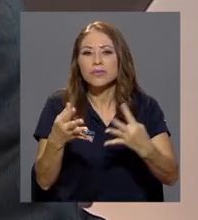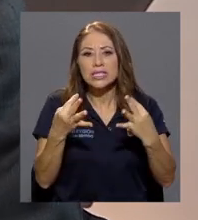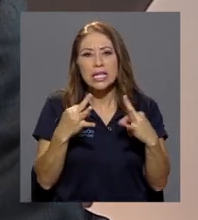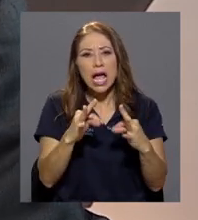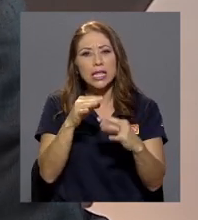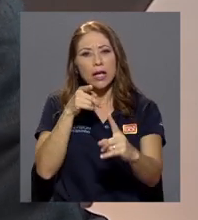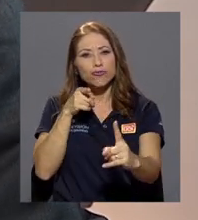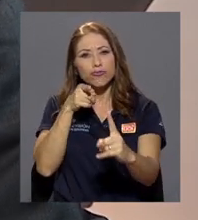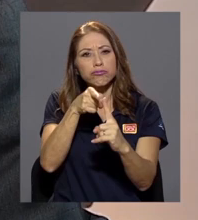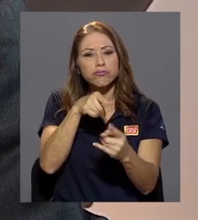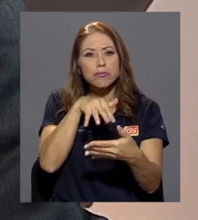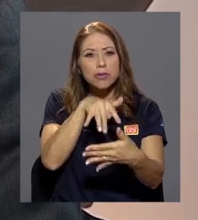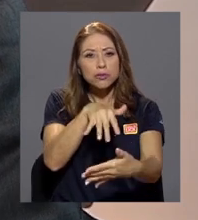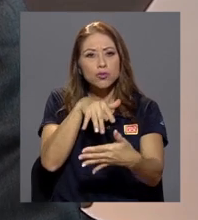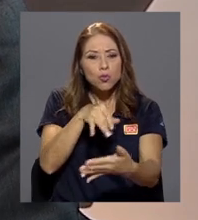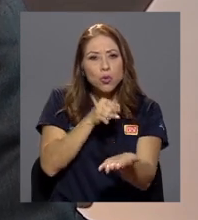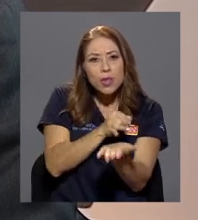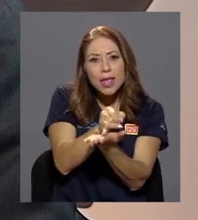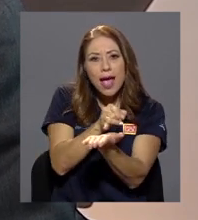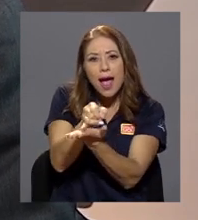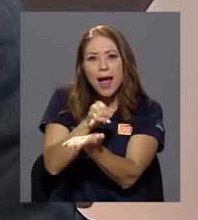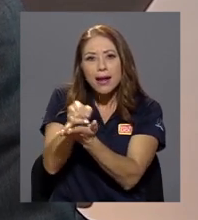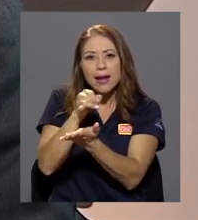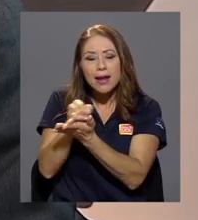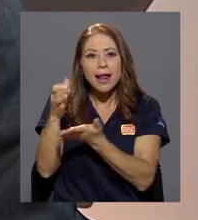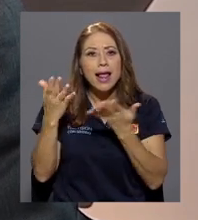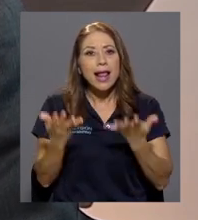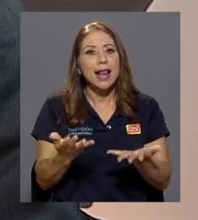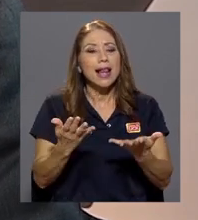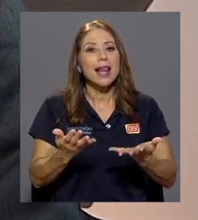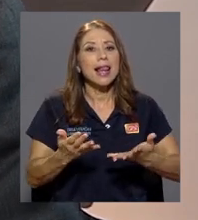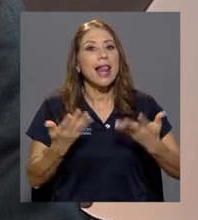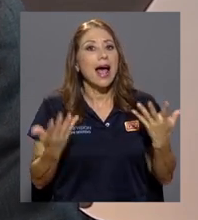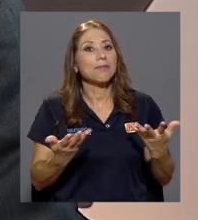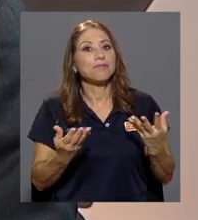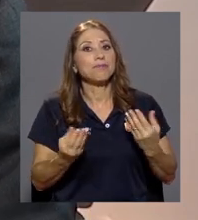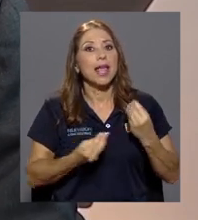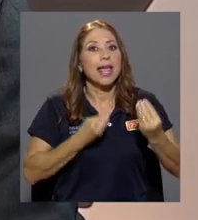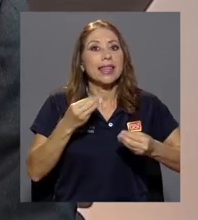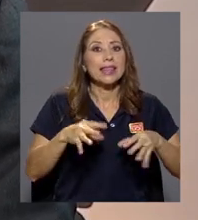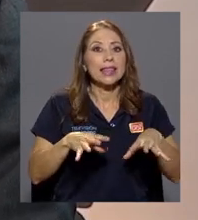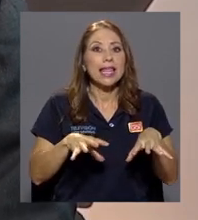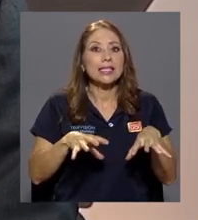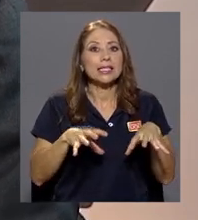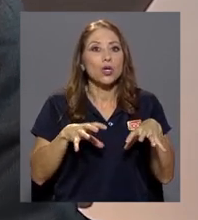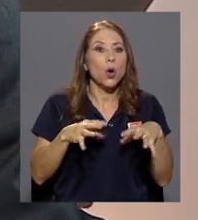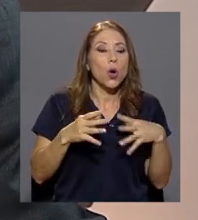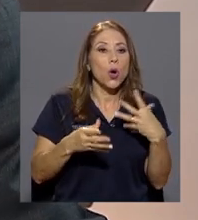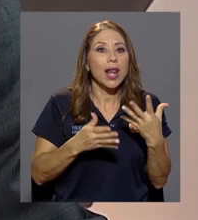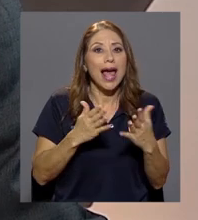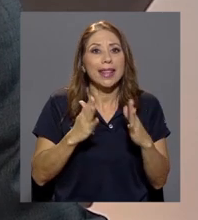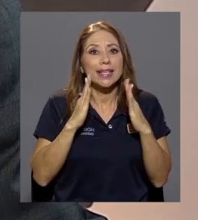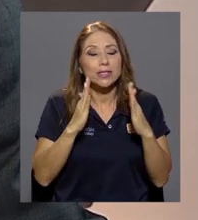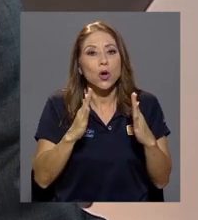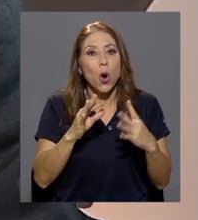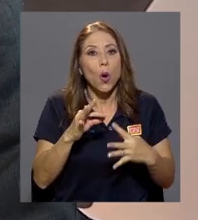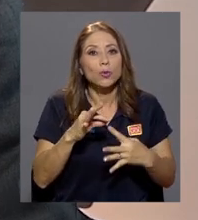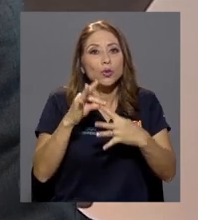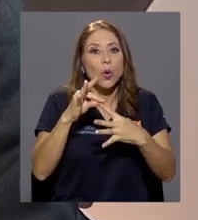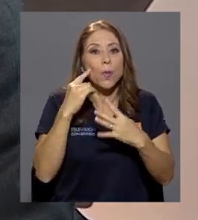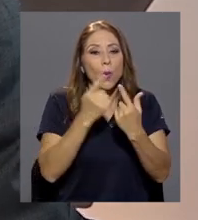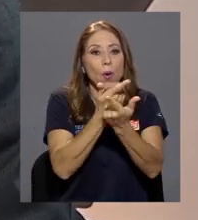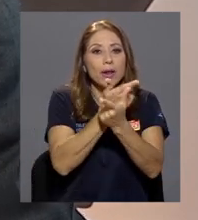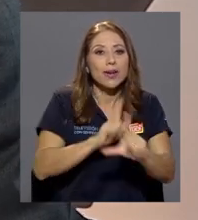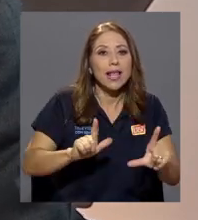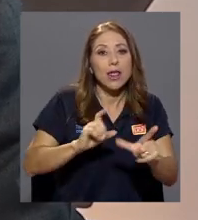intentar estudiar la tensión que se produce entre la opción por la libertad o la opción por la seguridad es